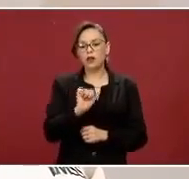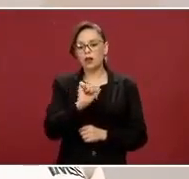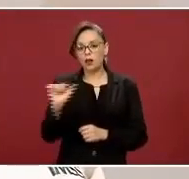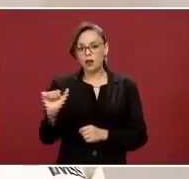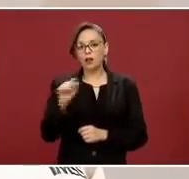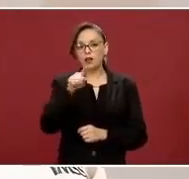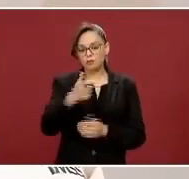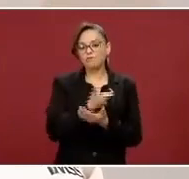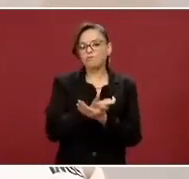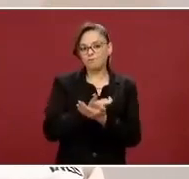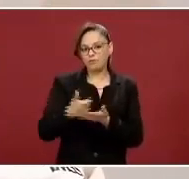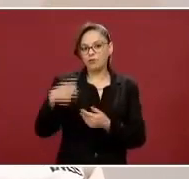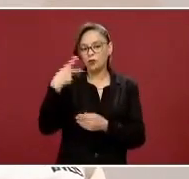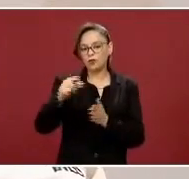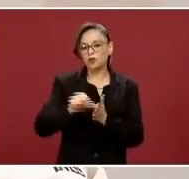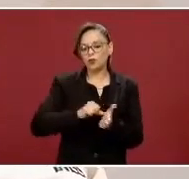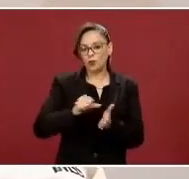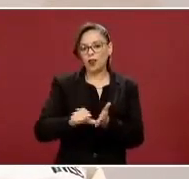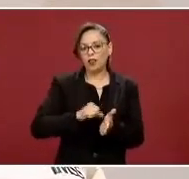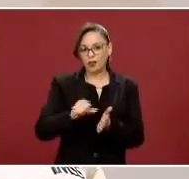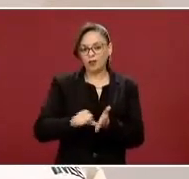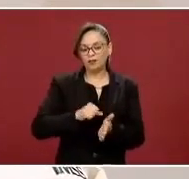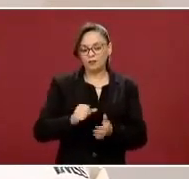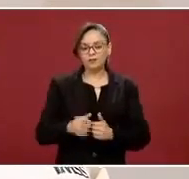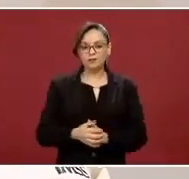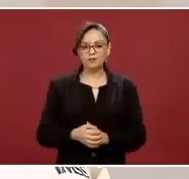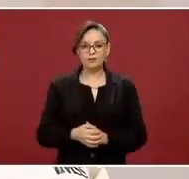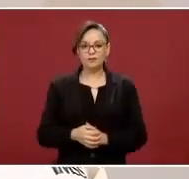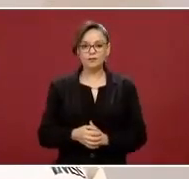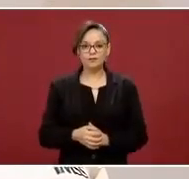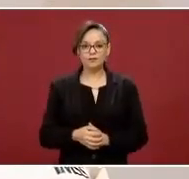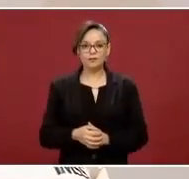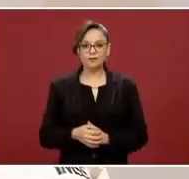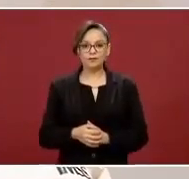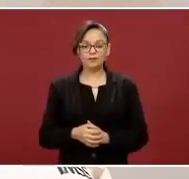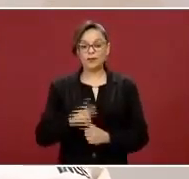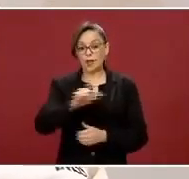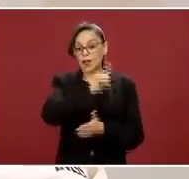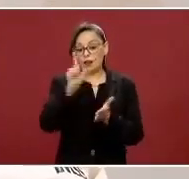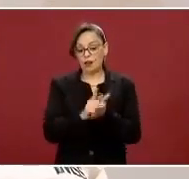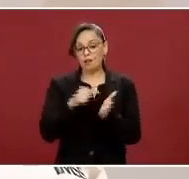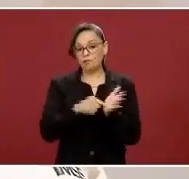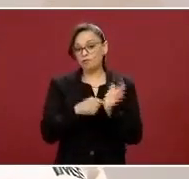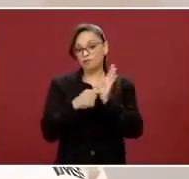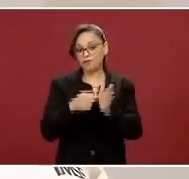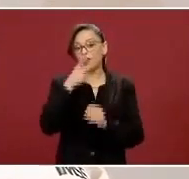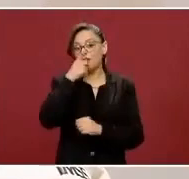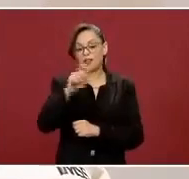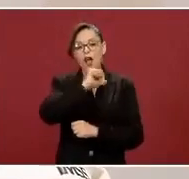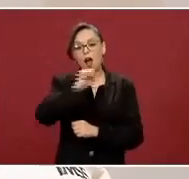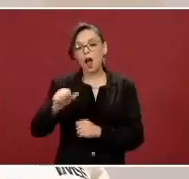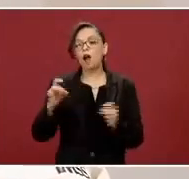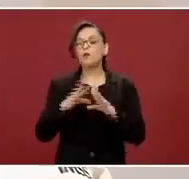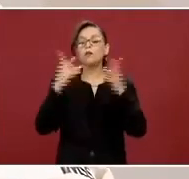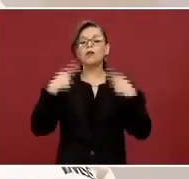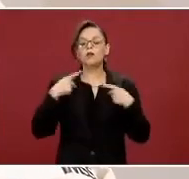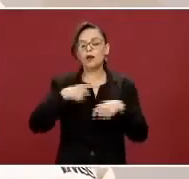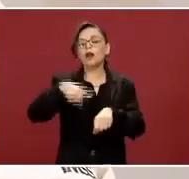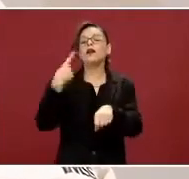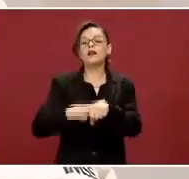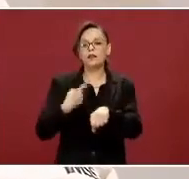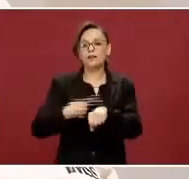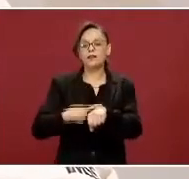el salario. Y eso es, digamos, lo que manda la ley en términos de enfermedad general como